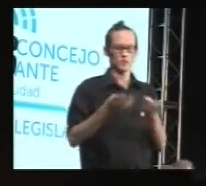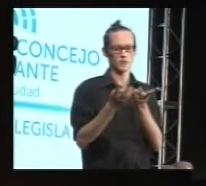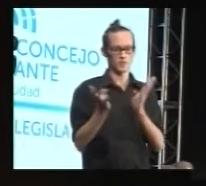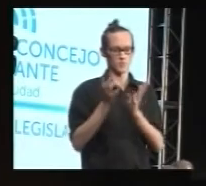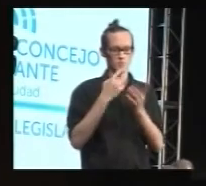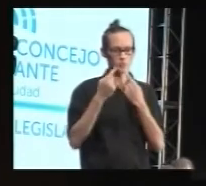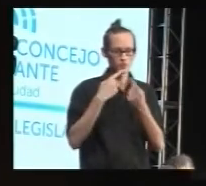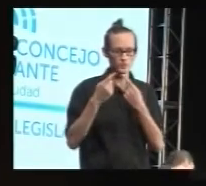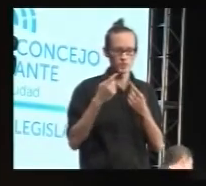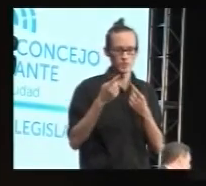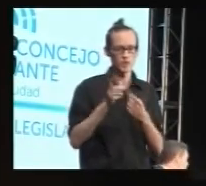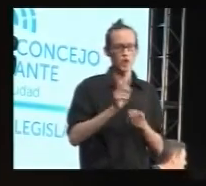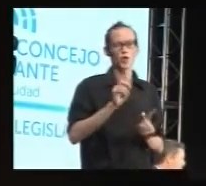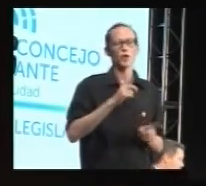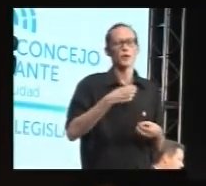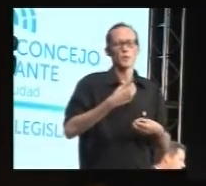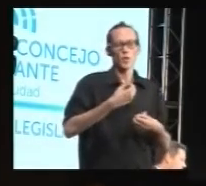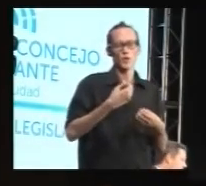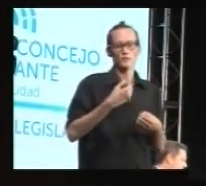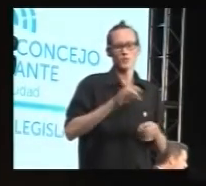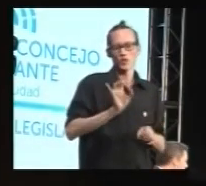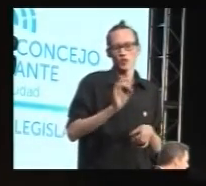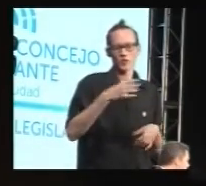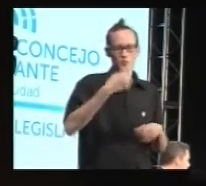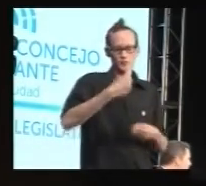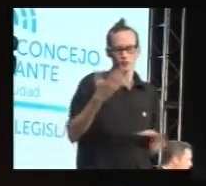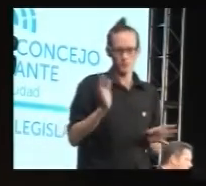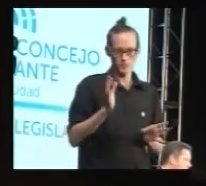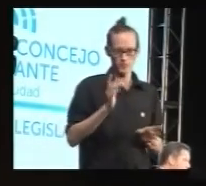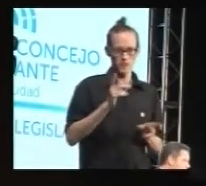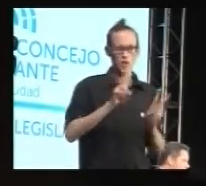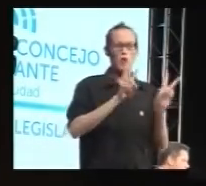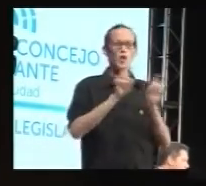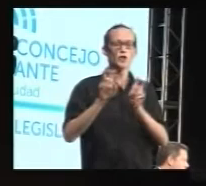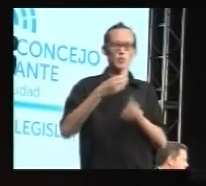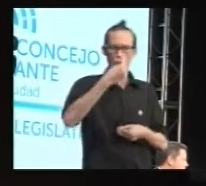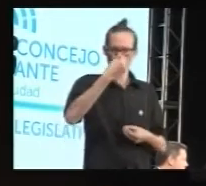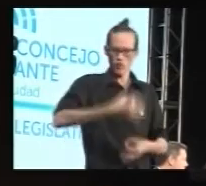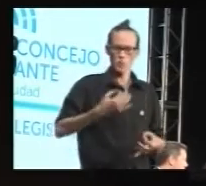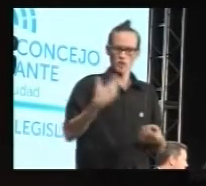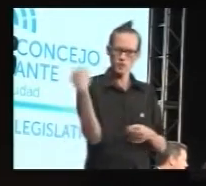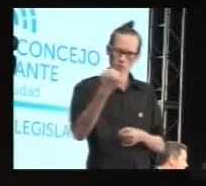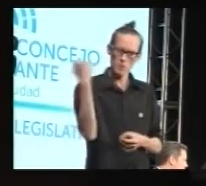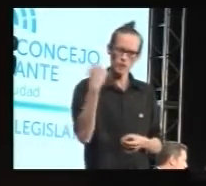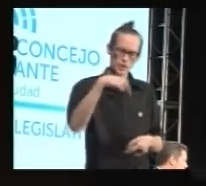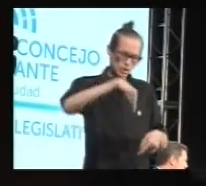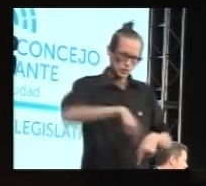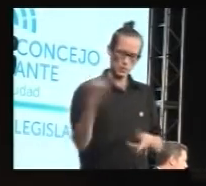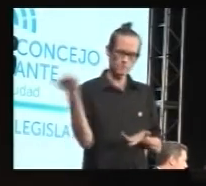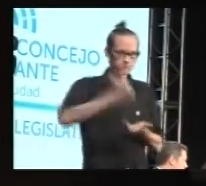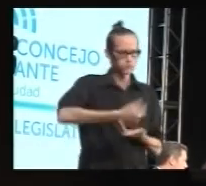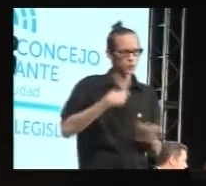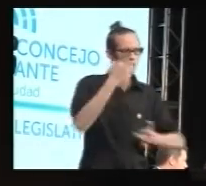no es un simple formalismo. En la democracia, las cuestiones formales son sacramentales. Vengo a rendir cuentas ante